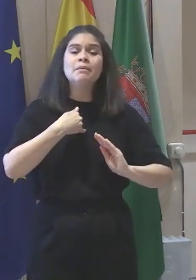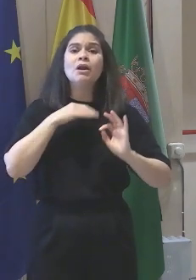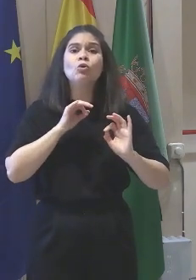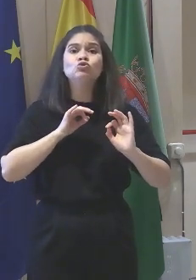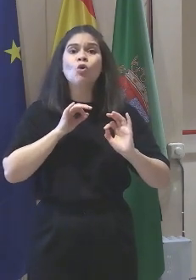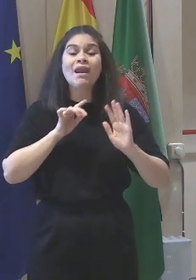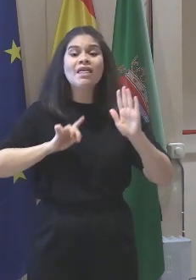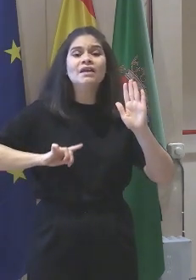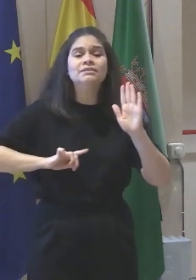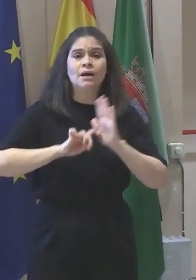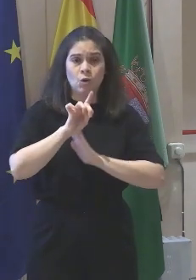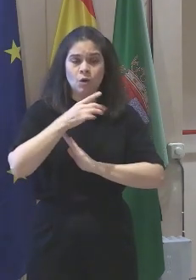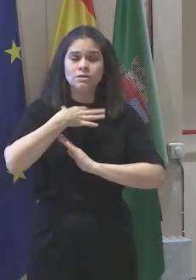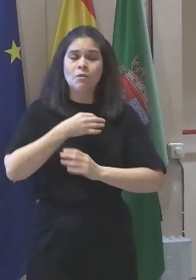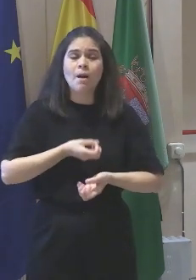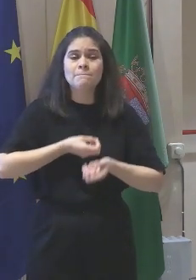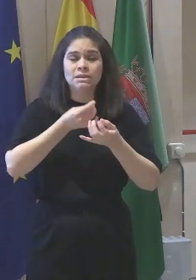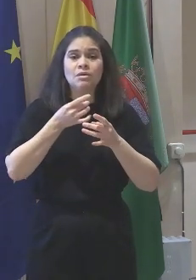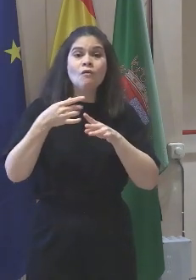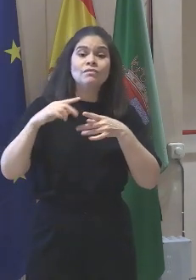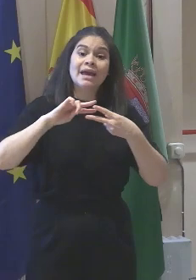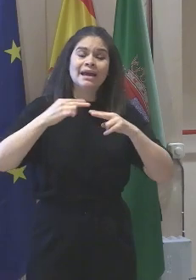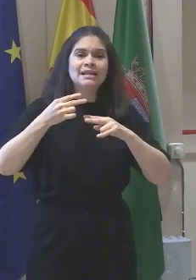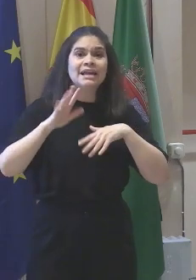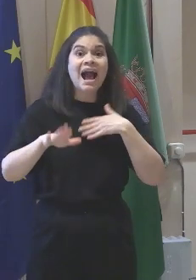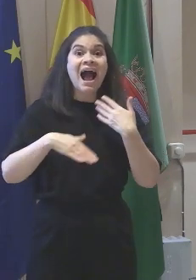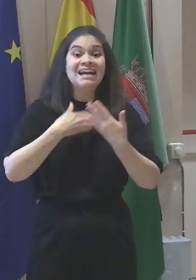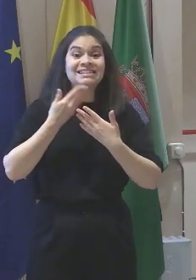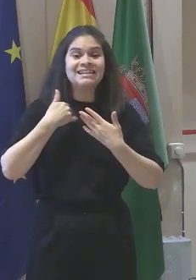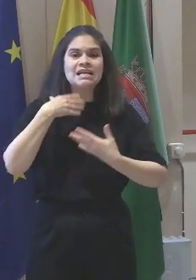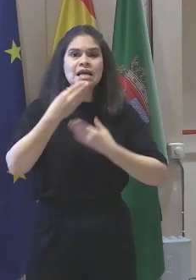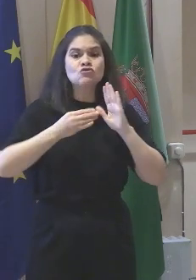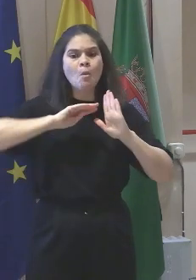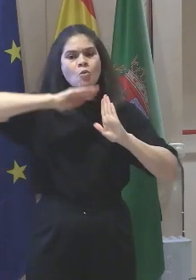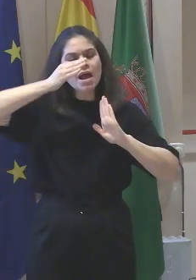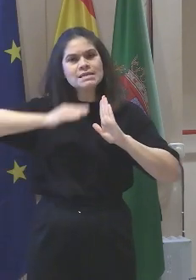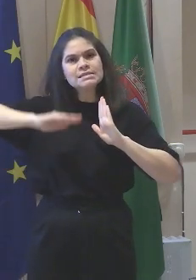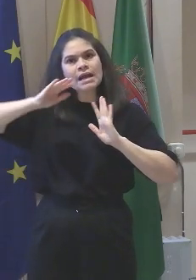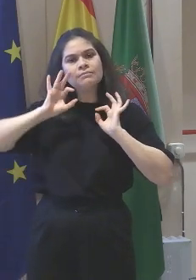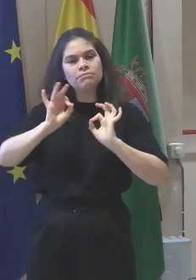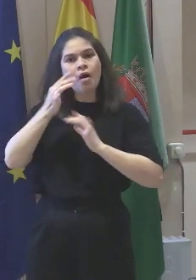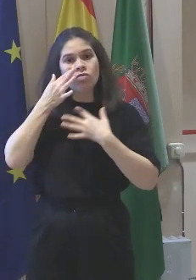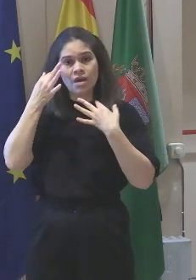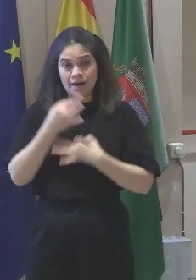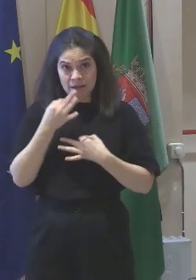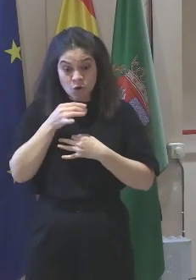de la predisposición genética, se han llegado a hacer hasta escalas de riesgo. Y con esas escalas de riesgo,